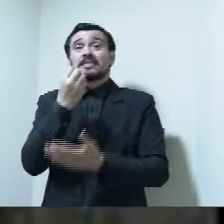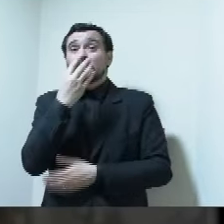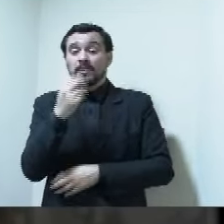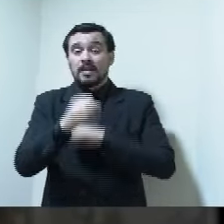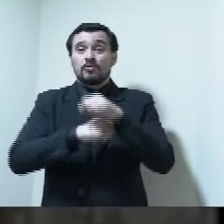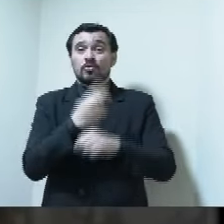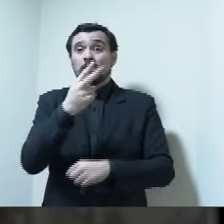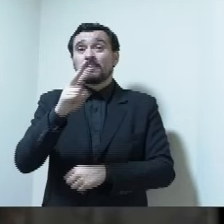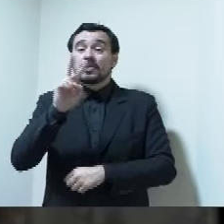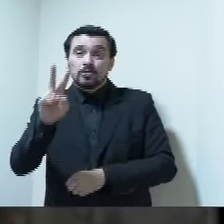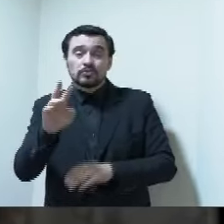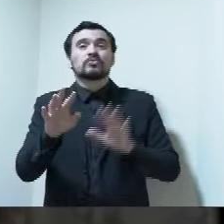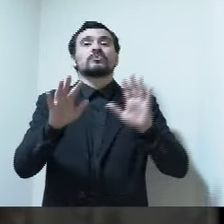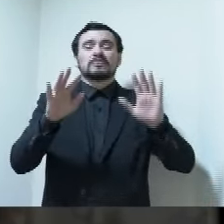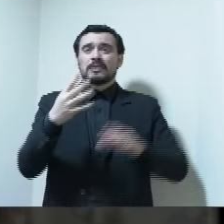un total de